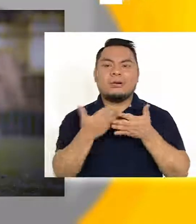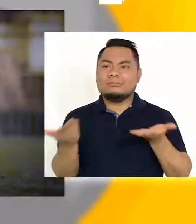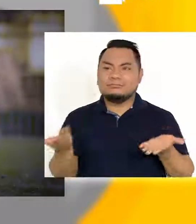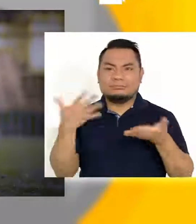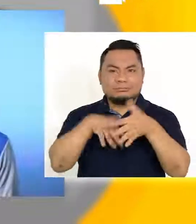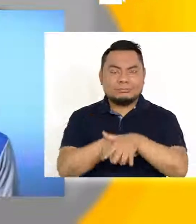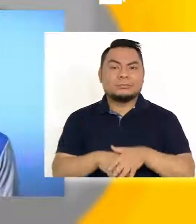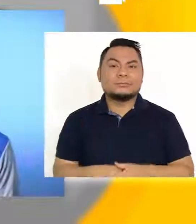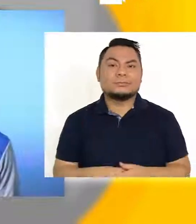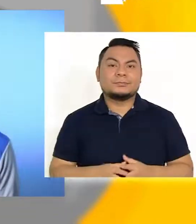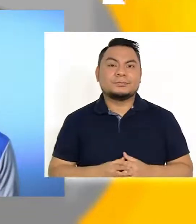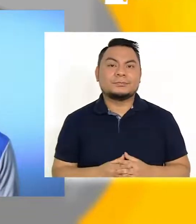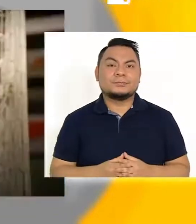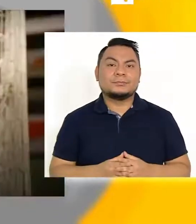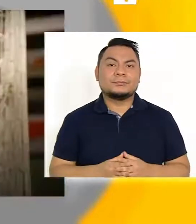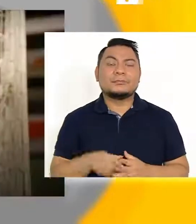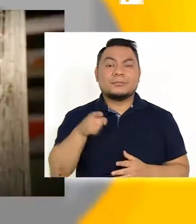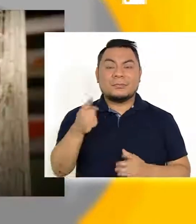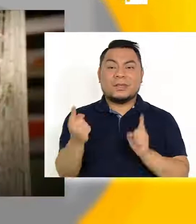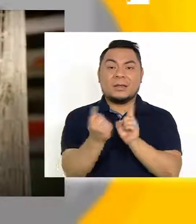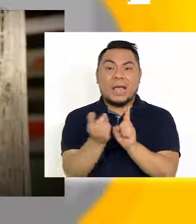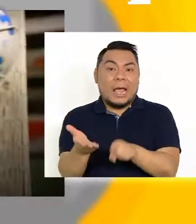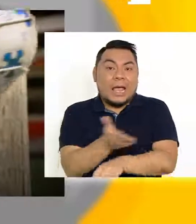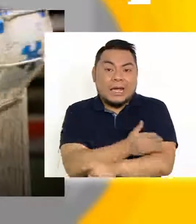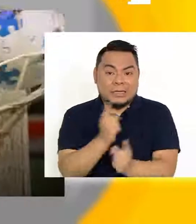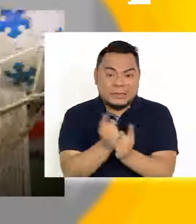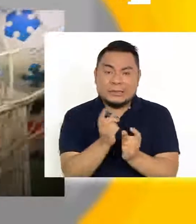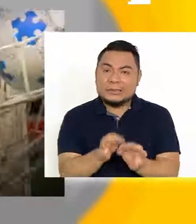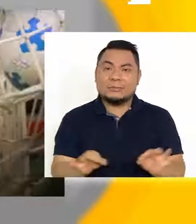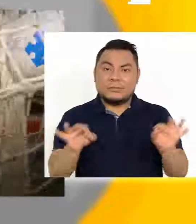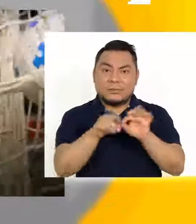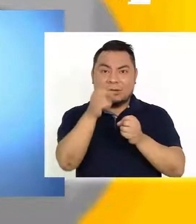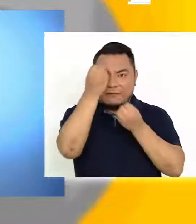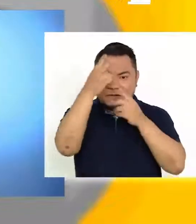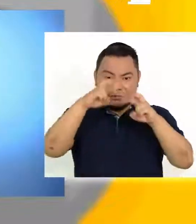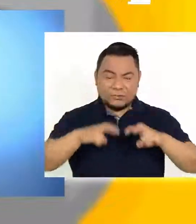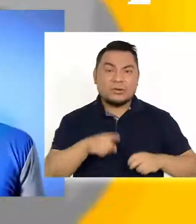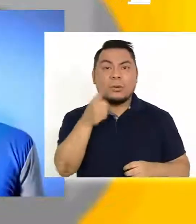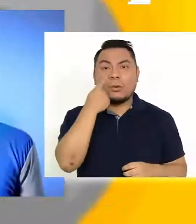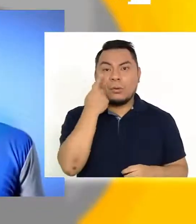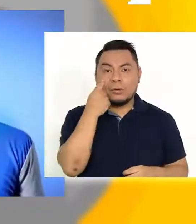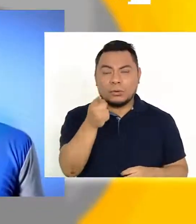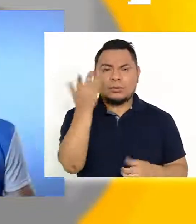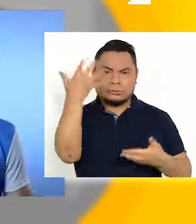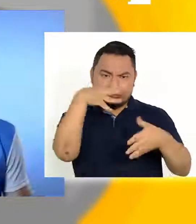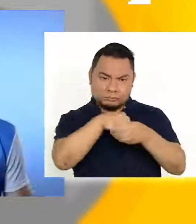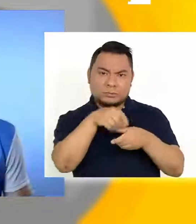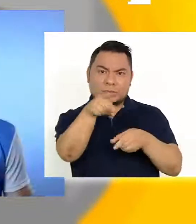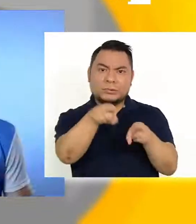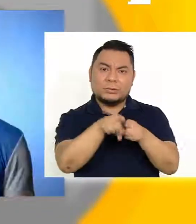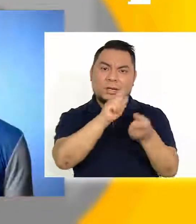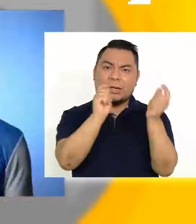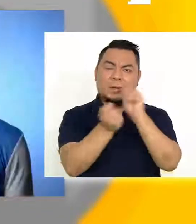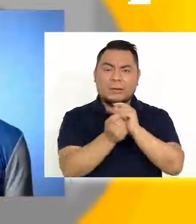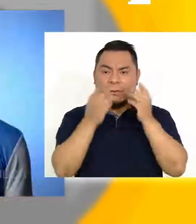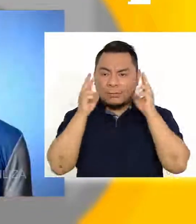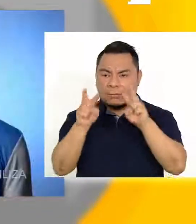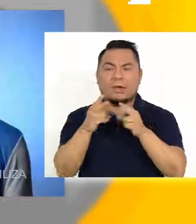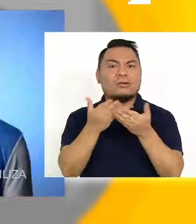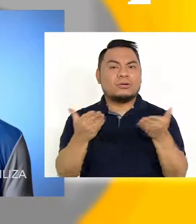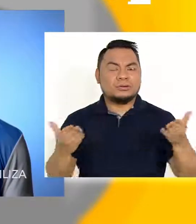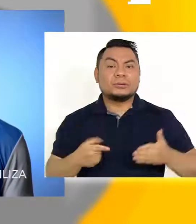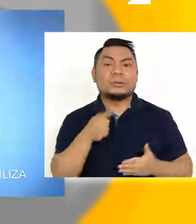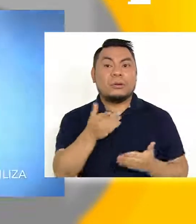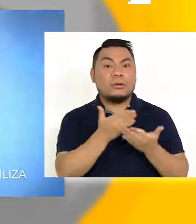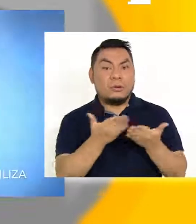más incluyentes. Tú eres wichtig. La intervención temprana es clave. Infórmate. Conoce. Involúcrate. Cambiemos la forma